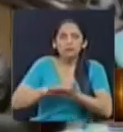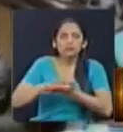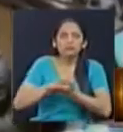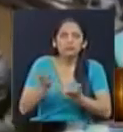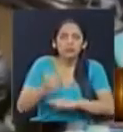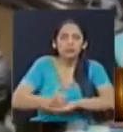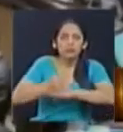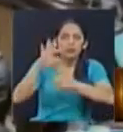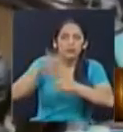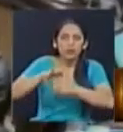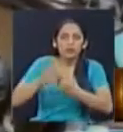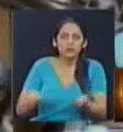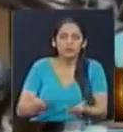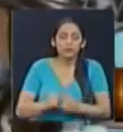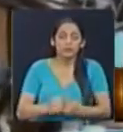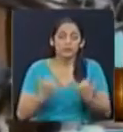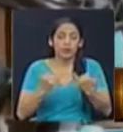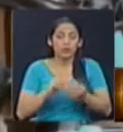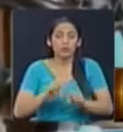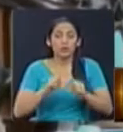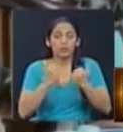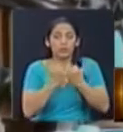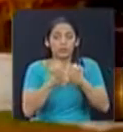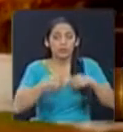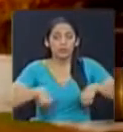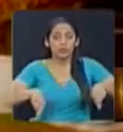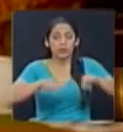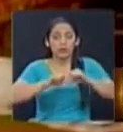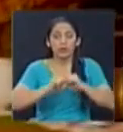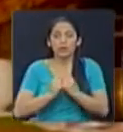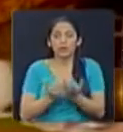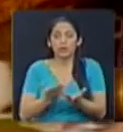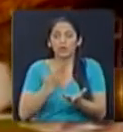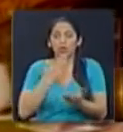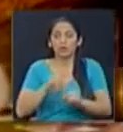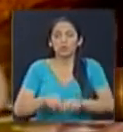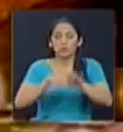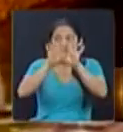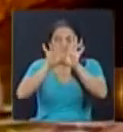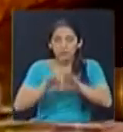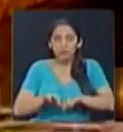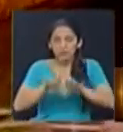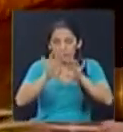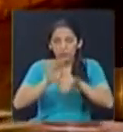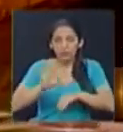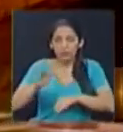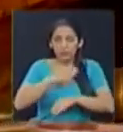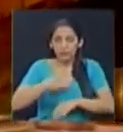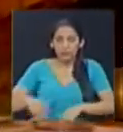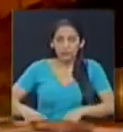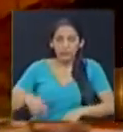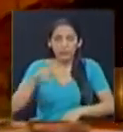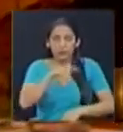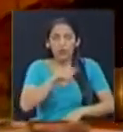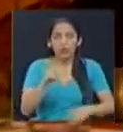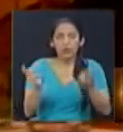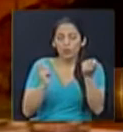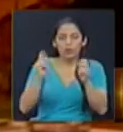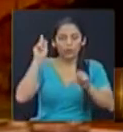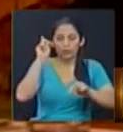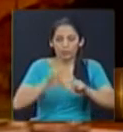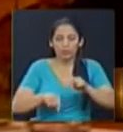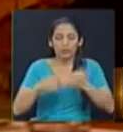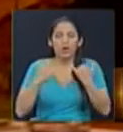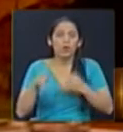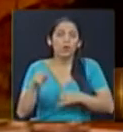Asamblea no tiene capacidad de control político sobre un secretario general de la Presidencia, cargo que Mangas, además, dejó de